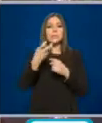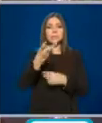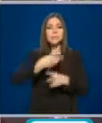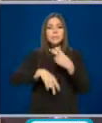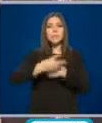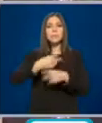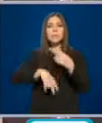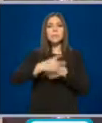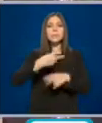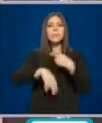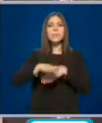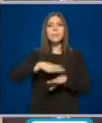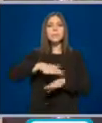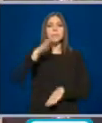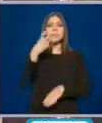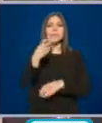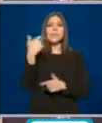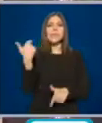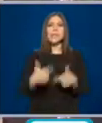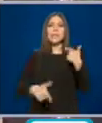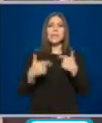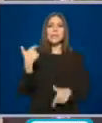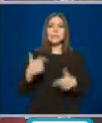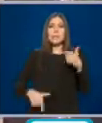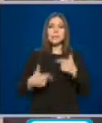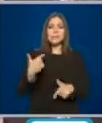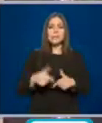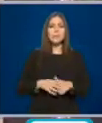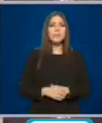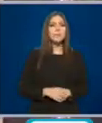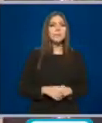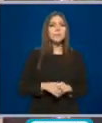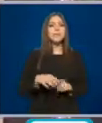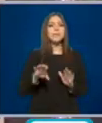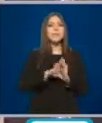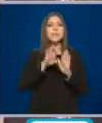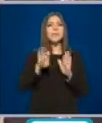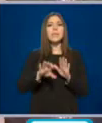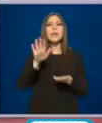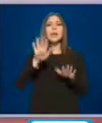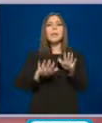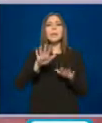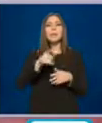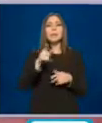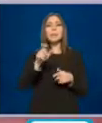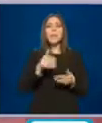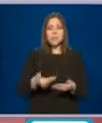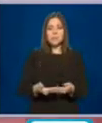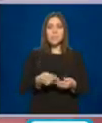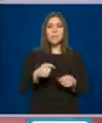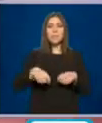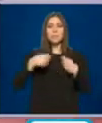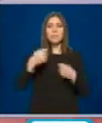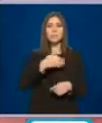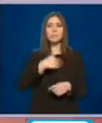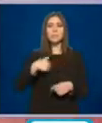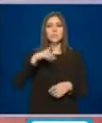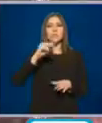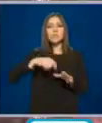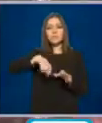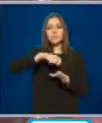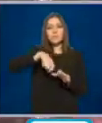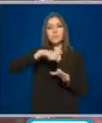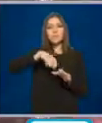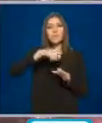este alimento, que se produzca la leche. ¿Qué es lo que pasa? Empezamos a dar fórmulas de biberón y cuando el bebé